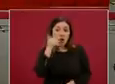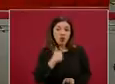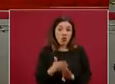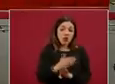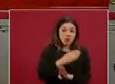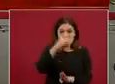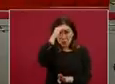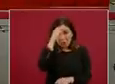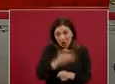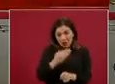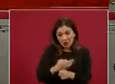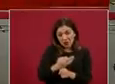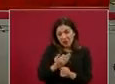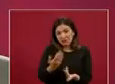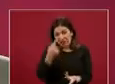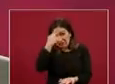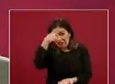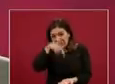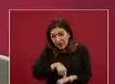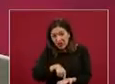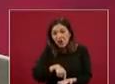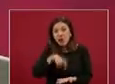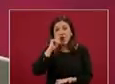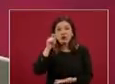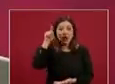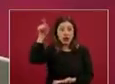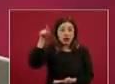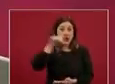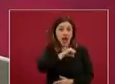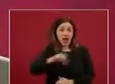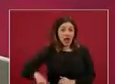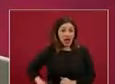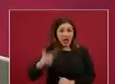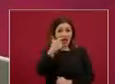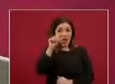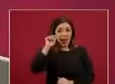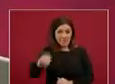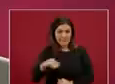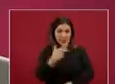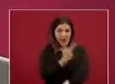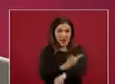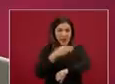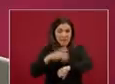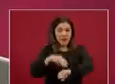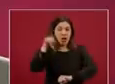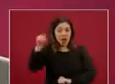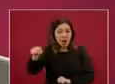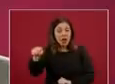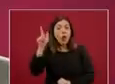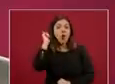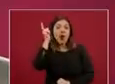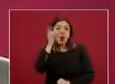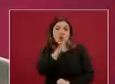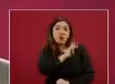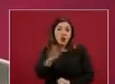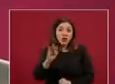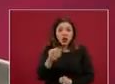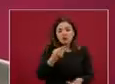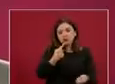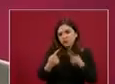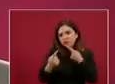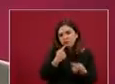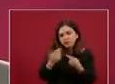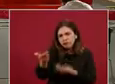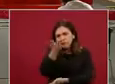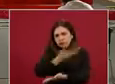Anticipo que la demarcación o la alcaldía de Gustavo Amadero, desde luego en un diálogo